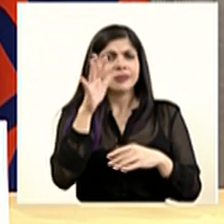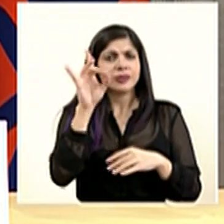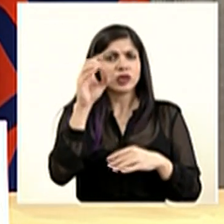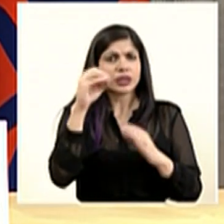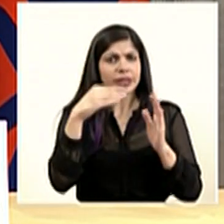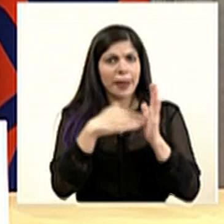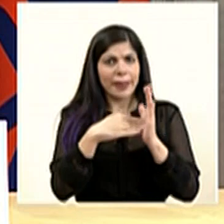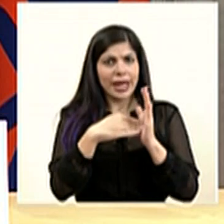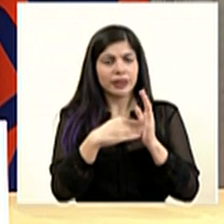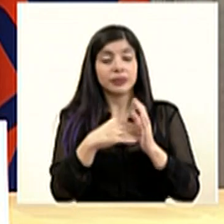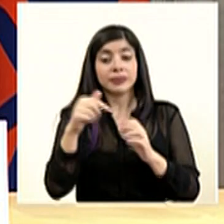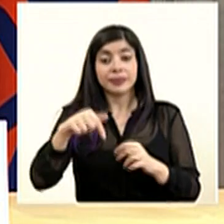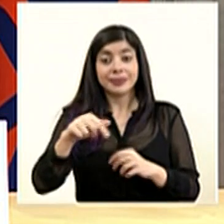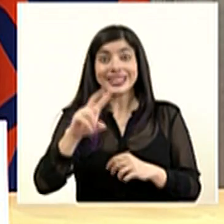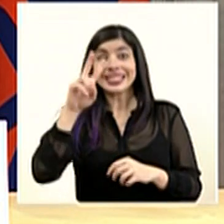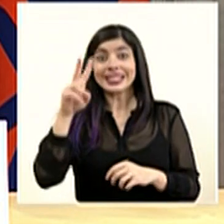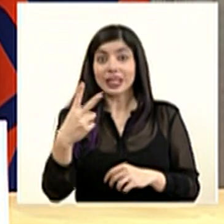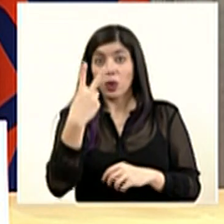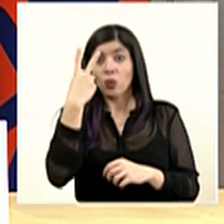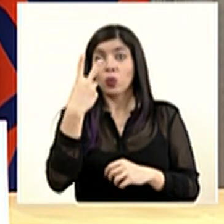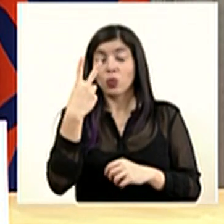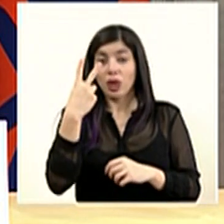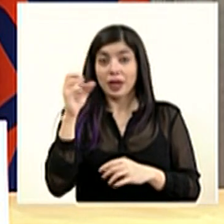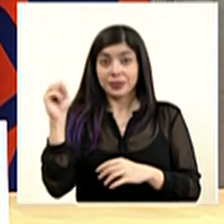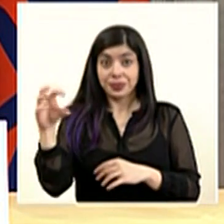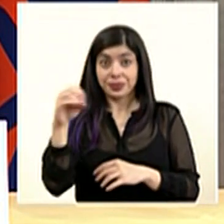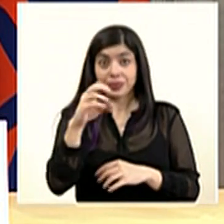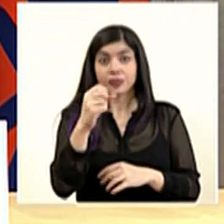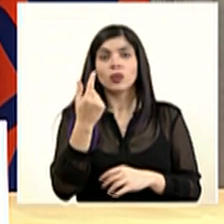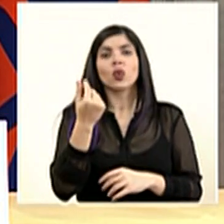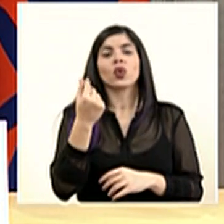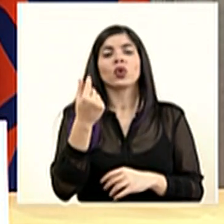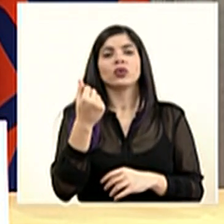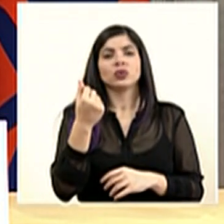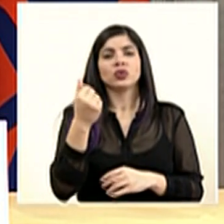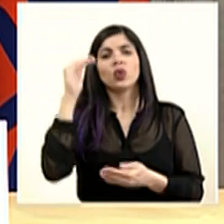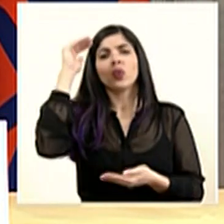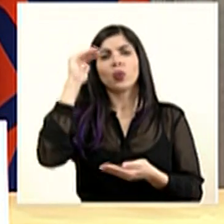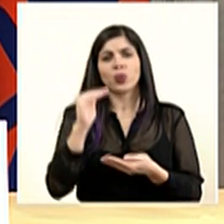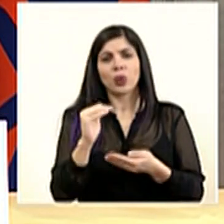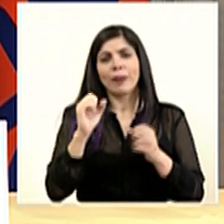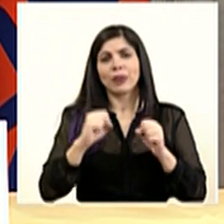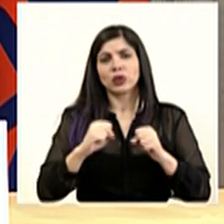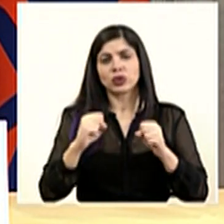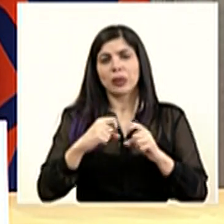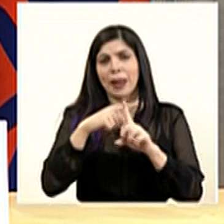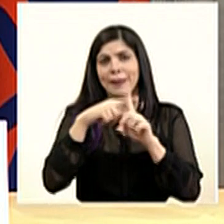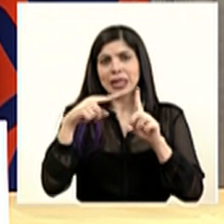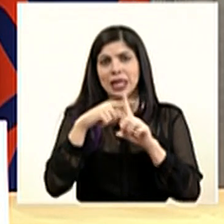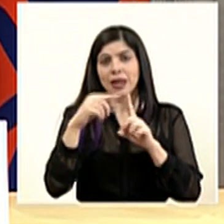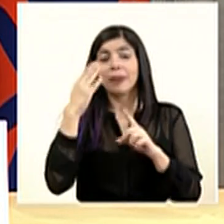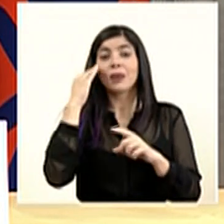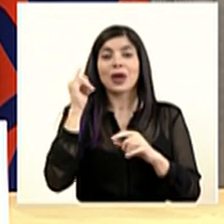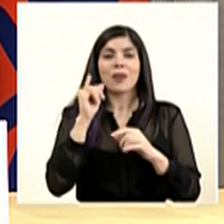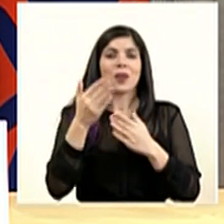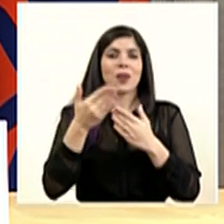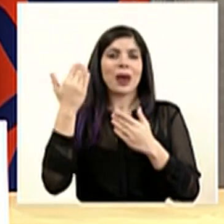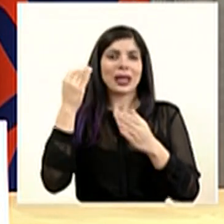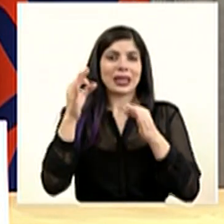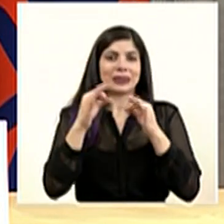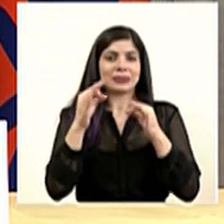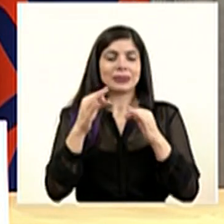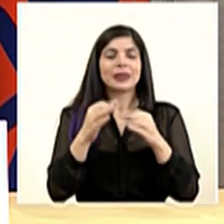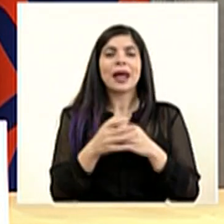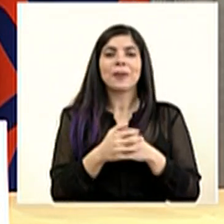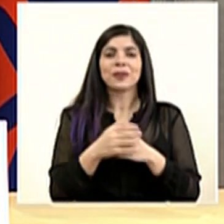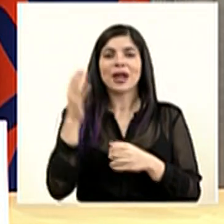colones. En esta segunda parte ese costo se va a reducir posiblemente a la mitad porque, como expliqué hace unos